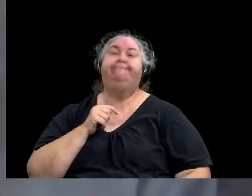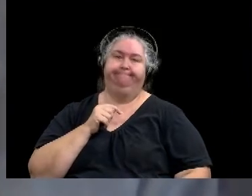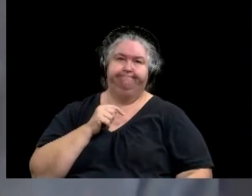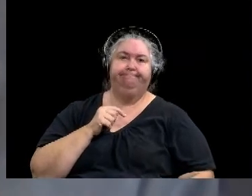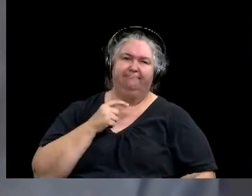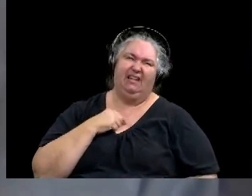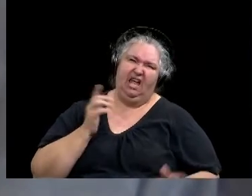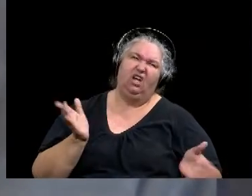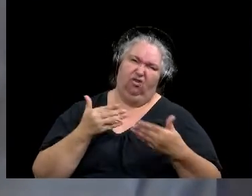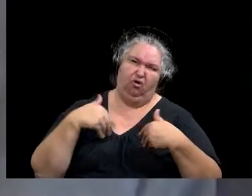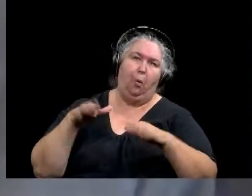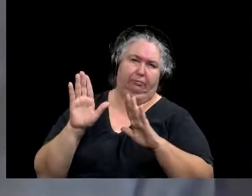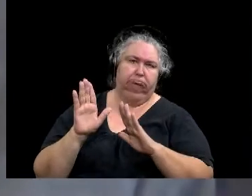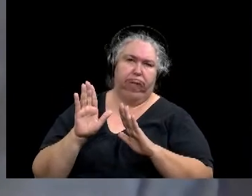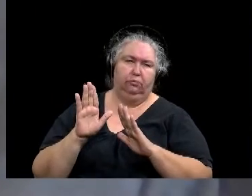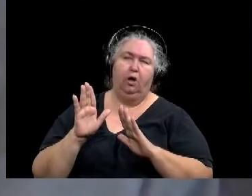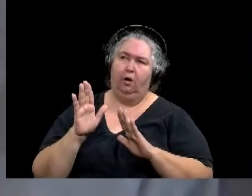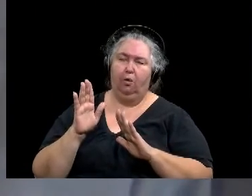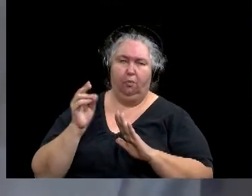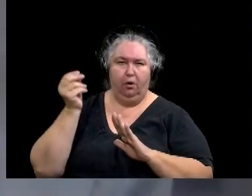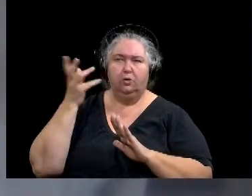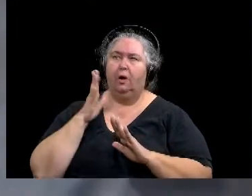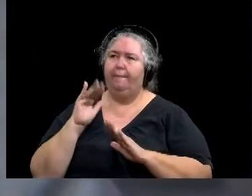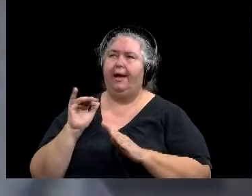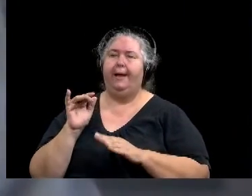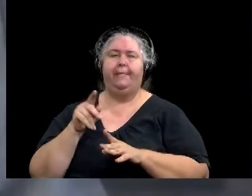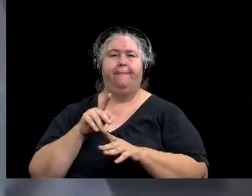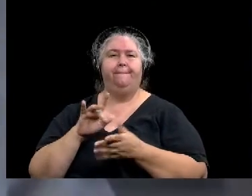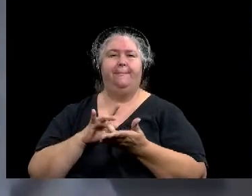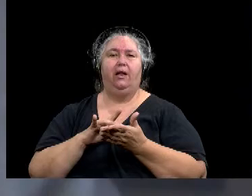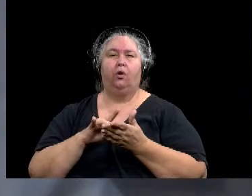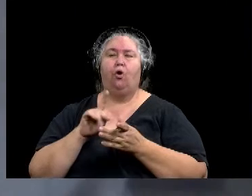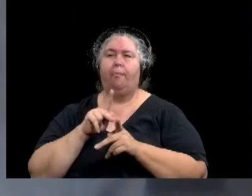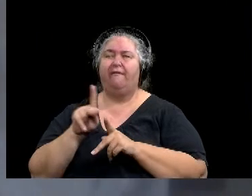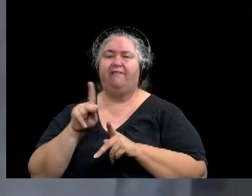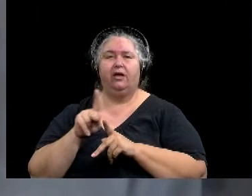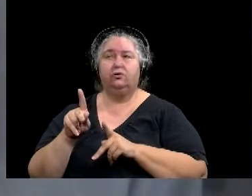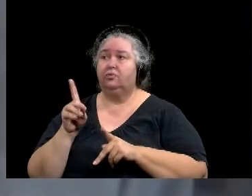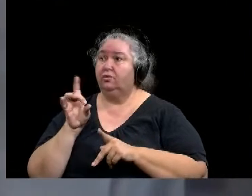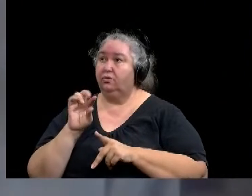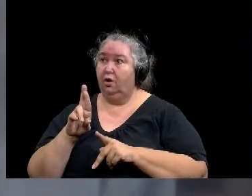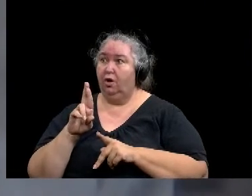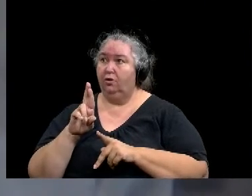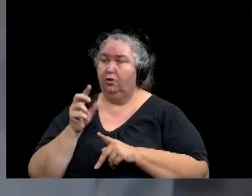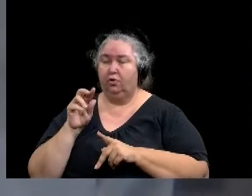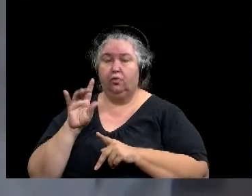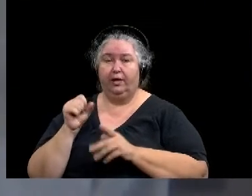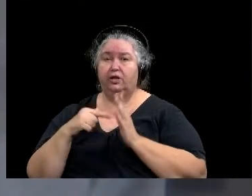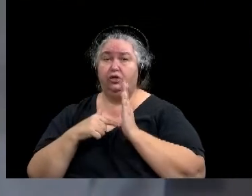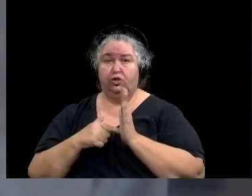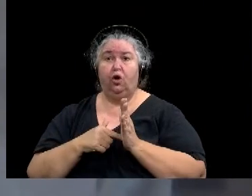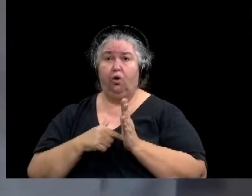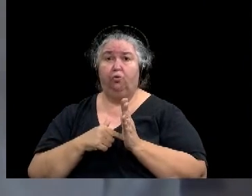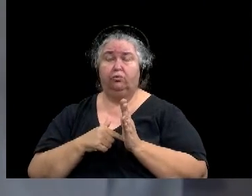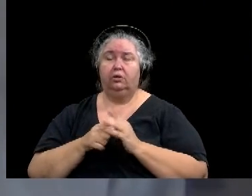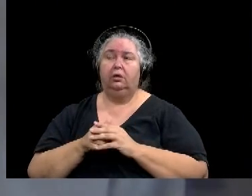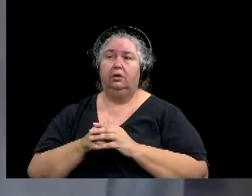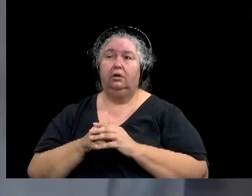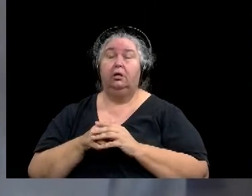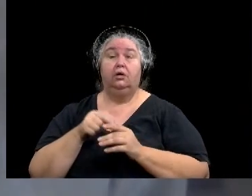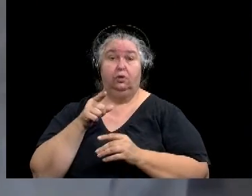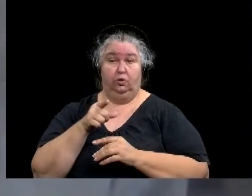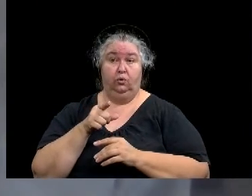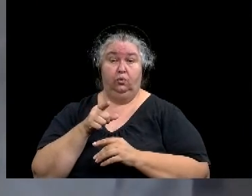es mejor que vayan y hagan su prueba como nuestros expertos de